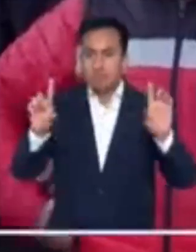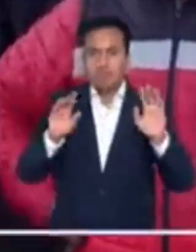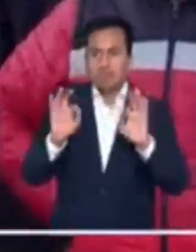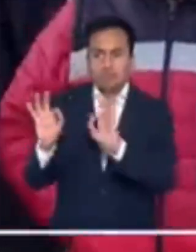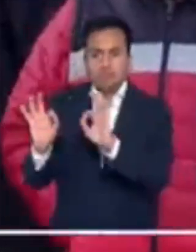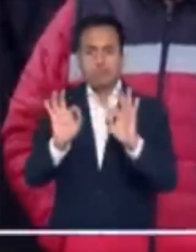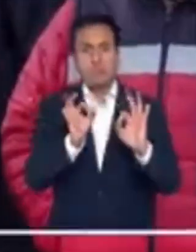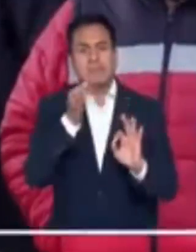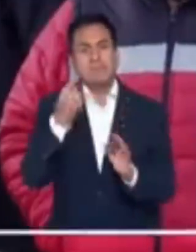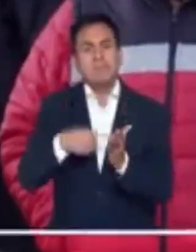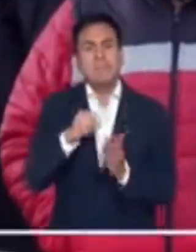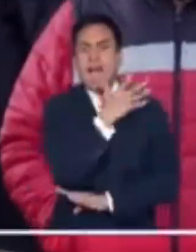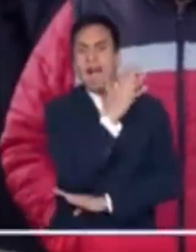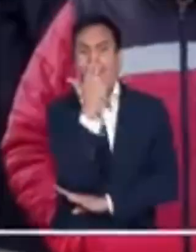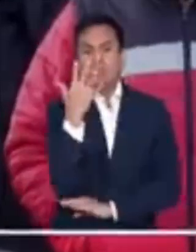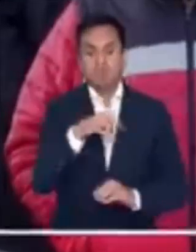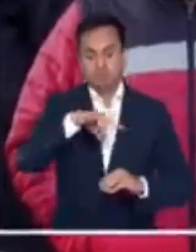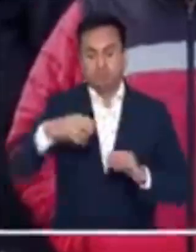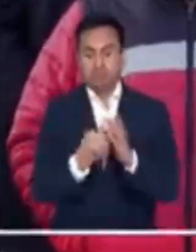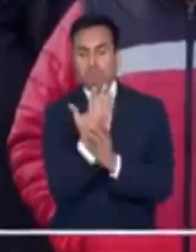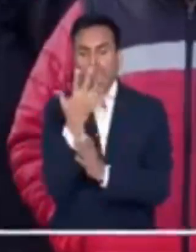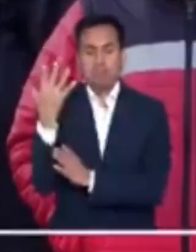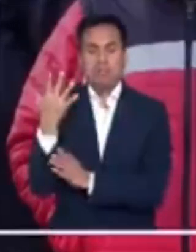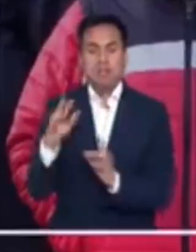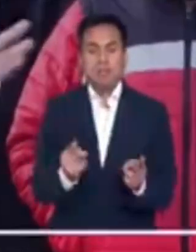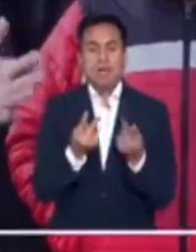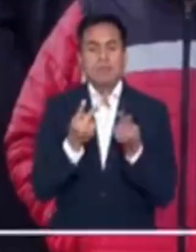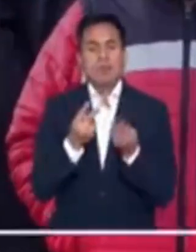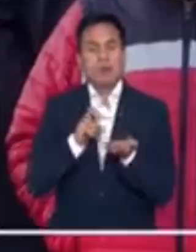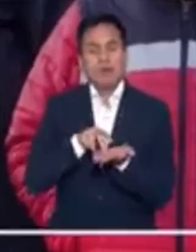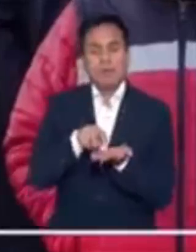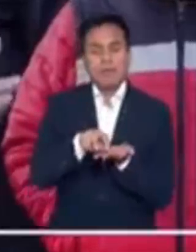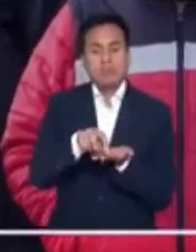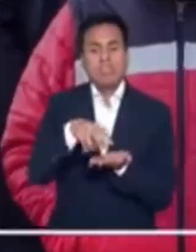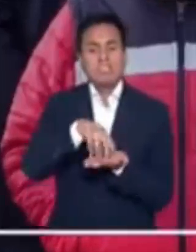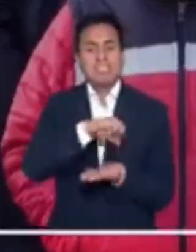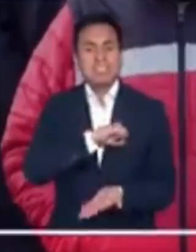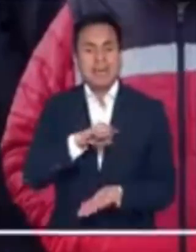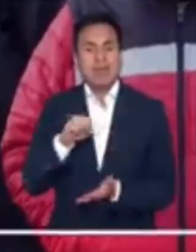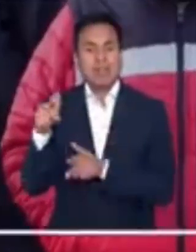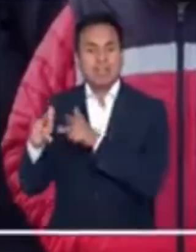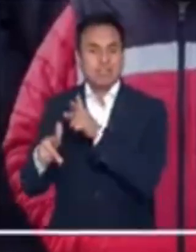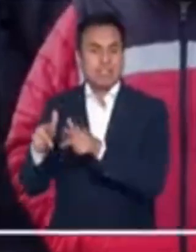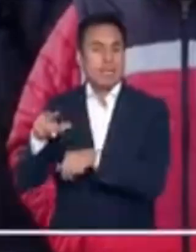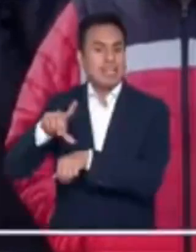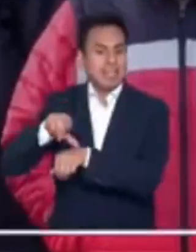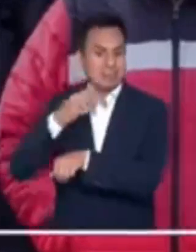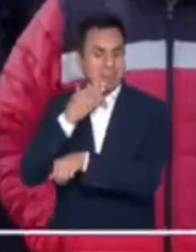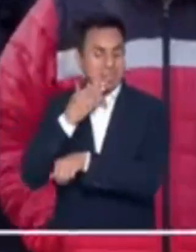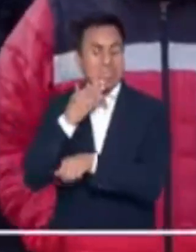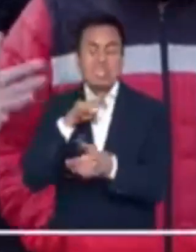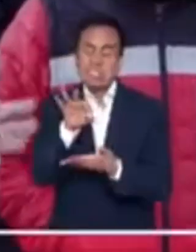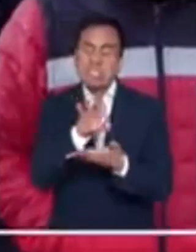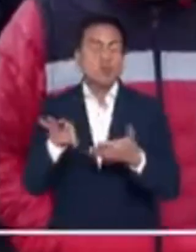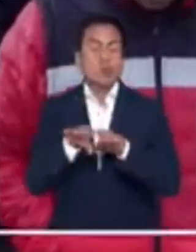Se han plantado más de 1.000 árboles. Se está recuperando el pavimento aquí en la comuna de Santiago y en Estación Central. Está listo el